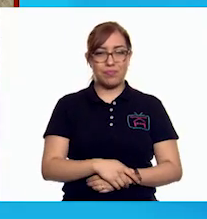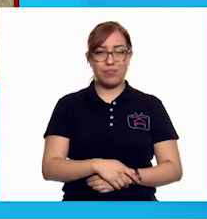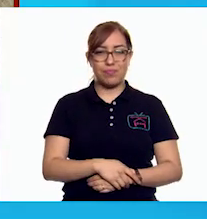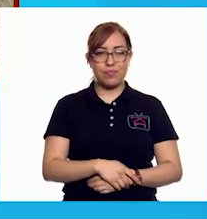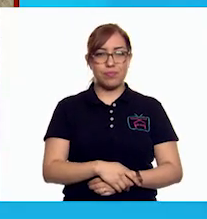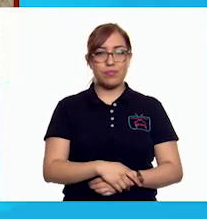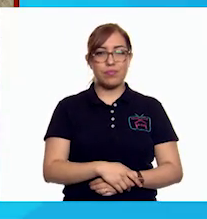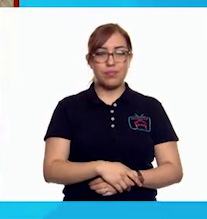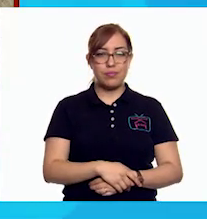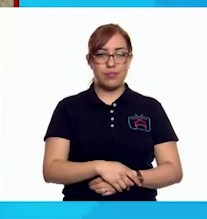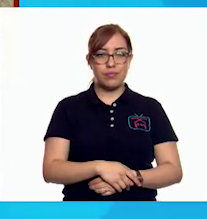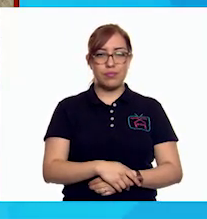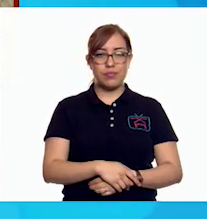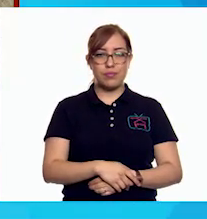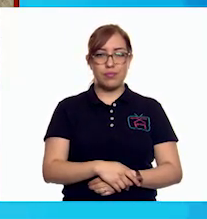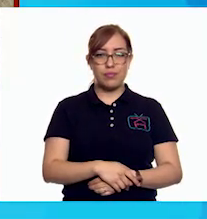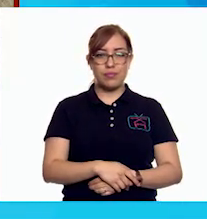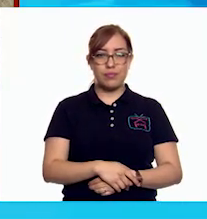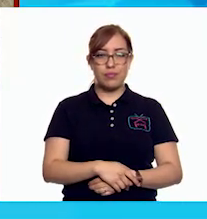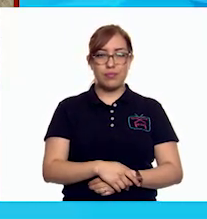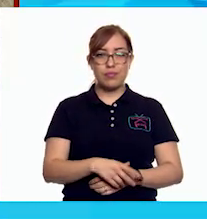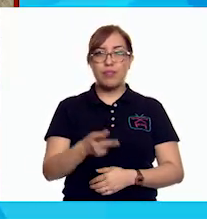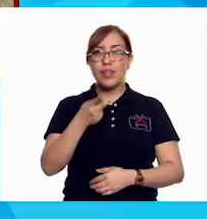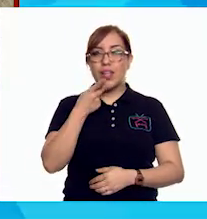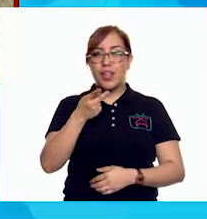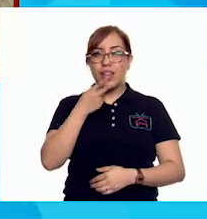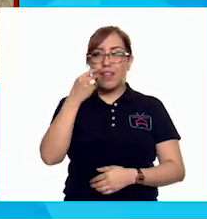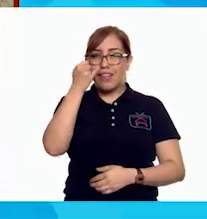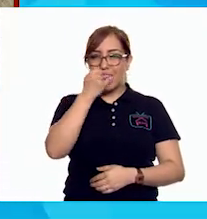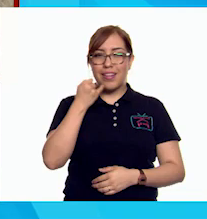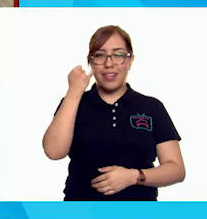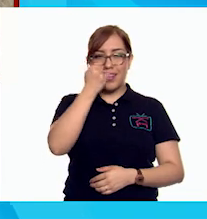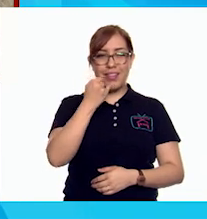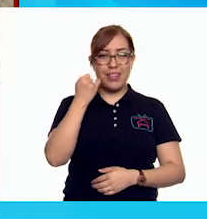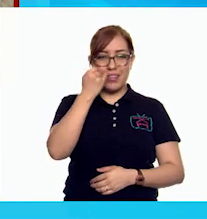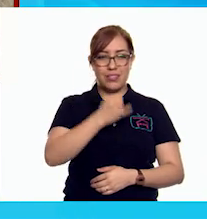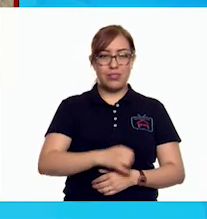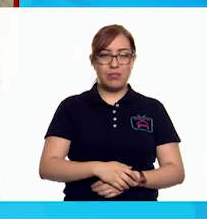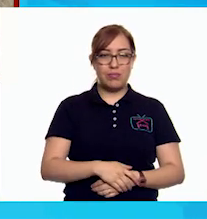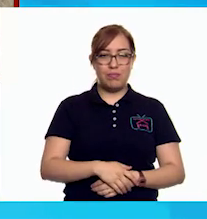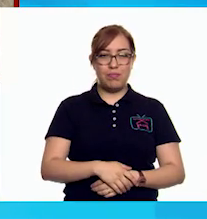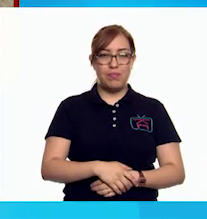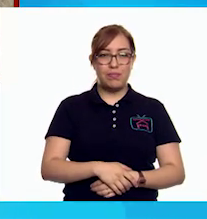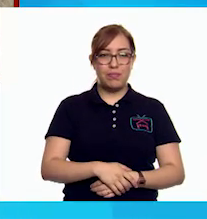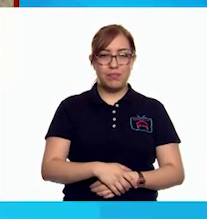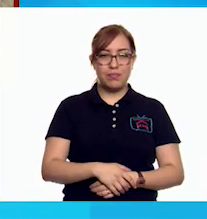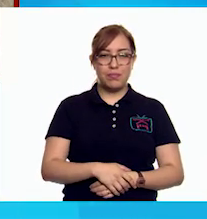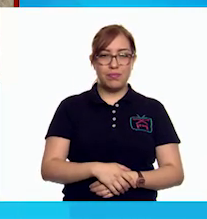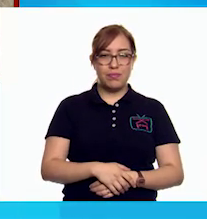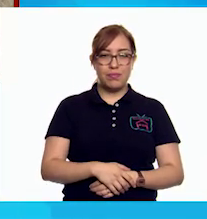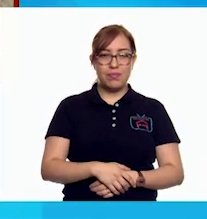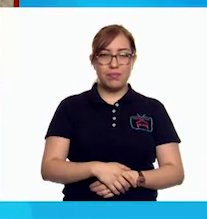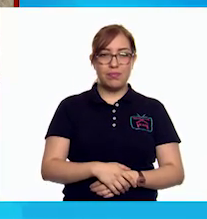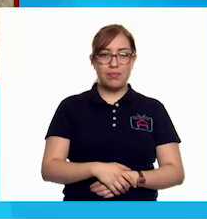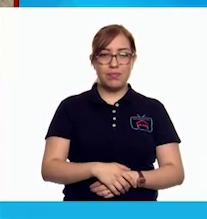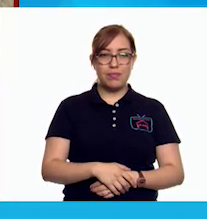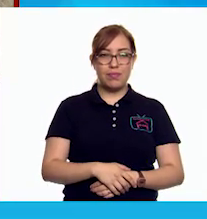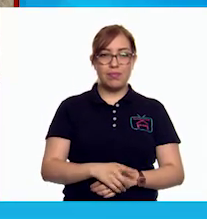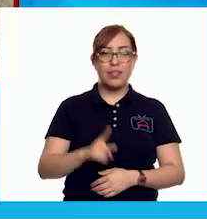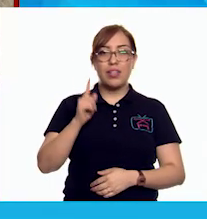Entonces, si yo digo, usa zanga, sayuacua, ¿qué es? Está haciendo mucho